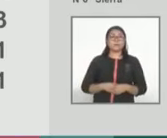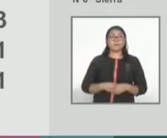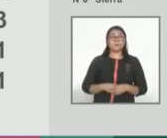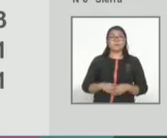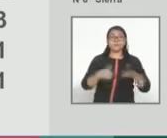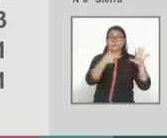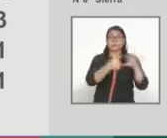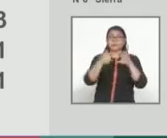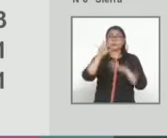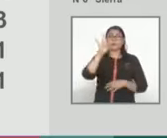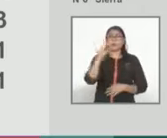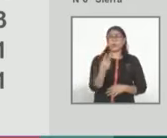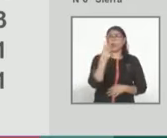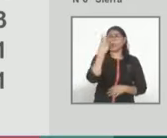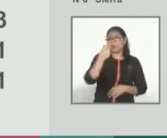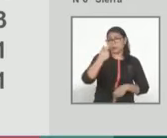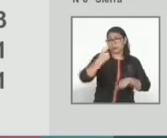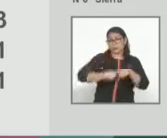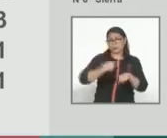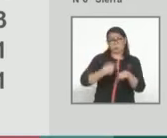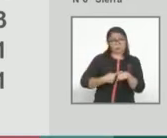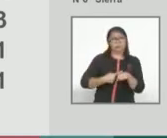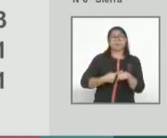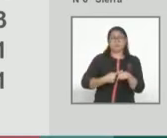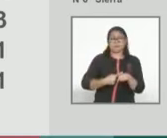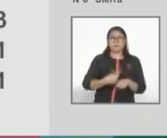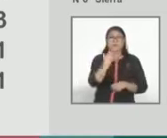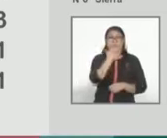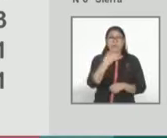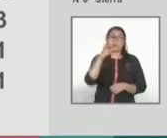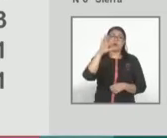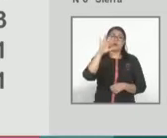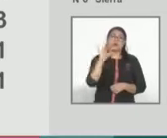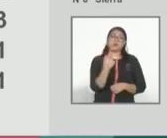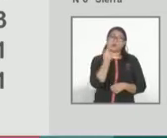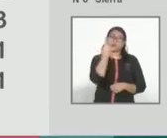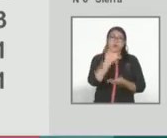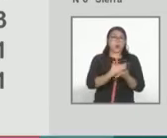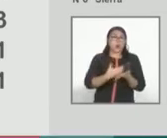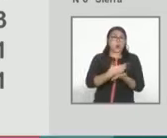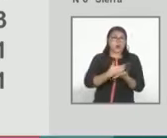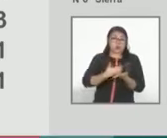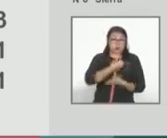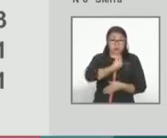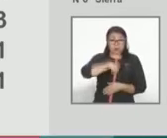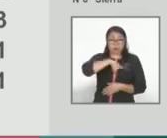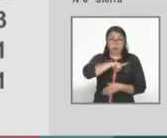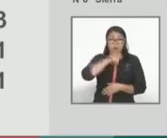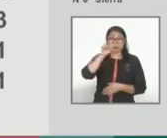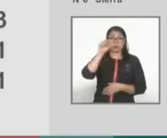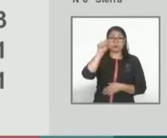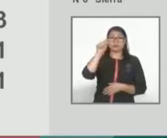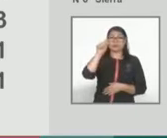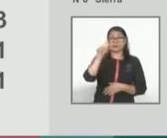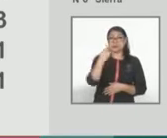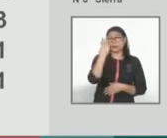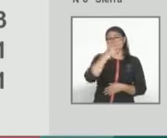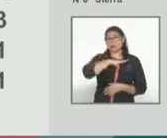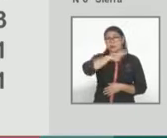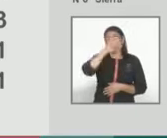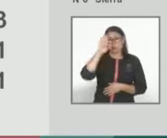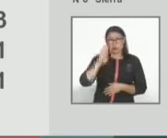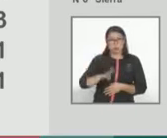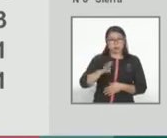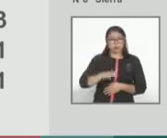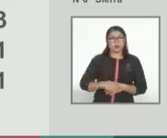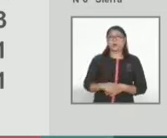reporta 643 casos confirmados, 551 recuperados y 73 defunciones. La